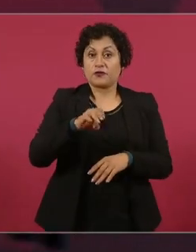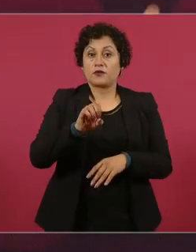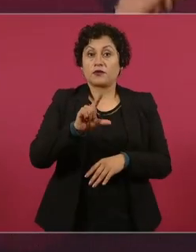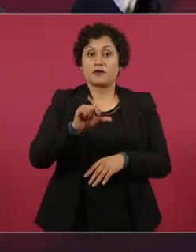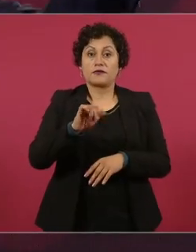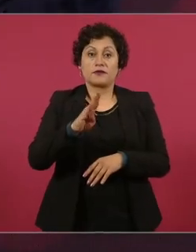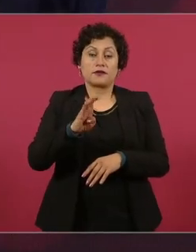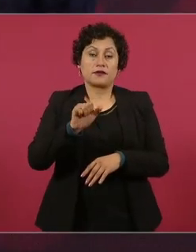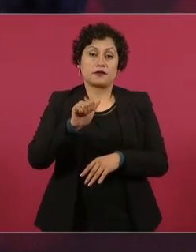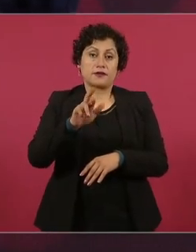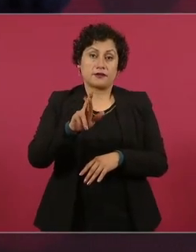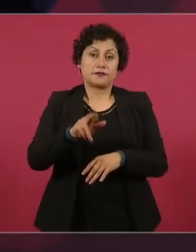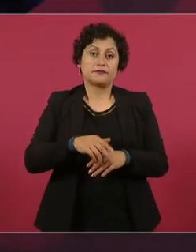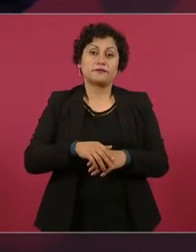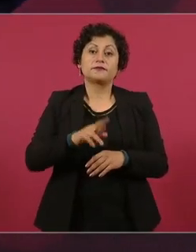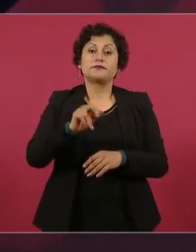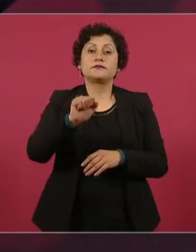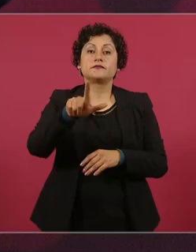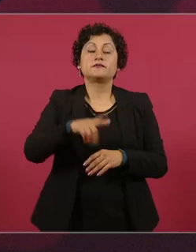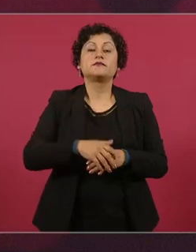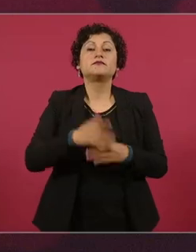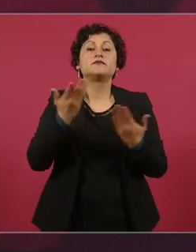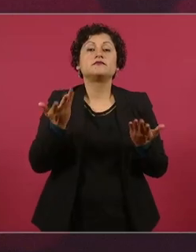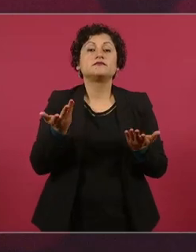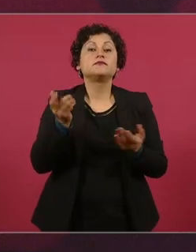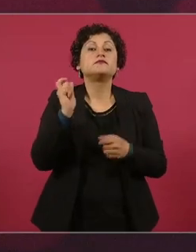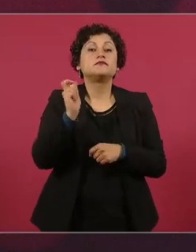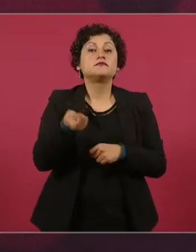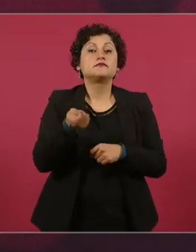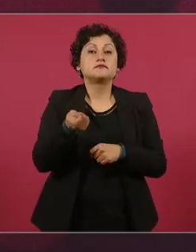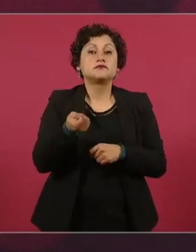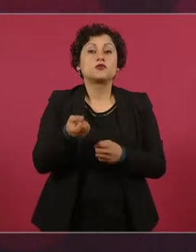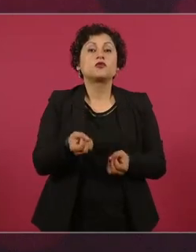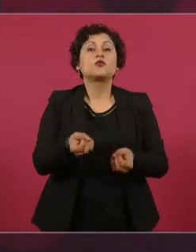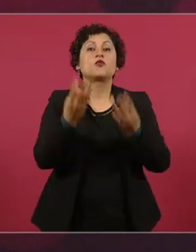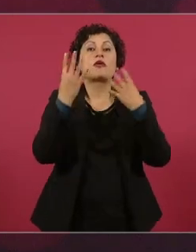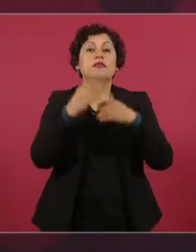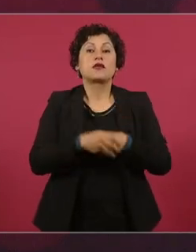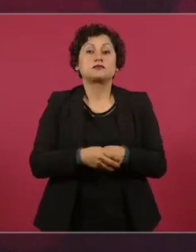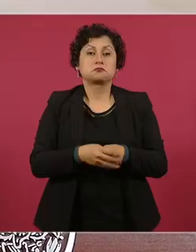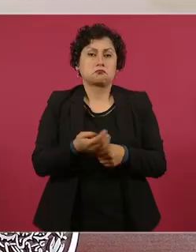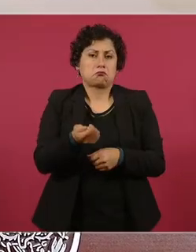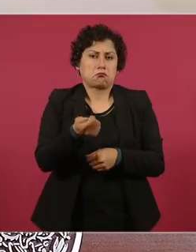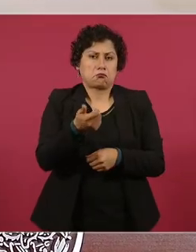Se cuentan con los dedos de una mano